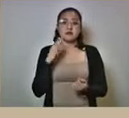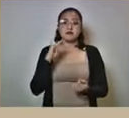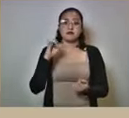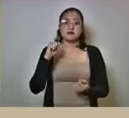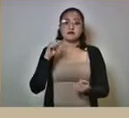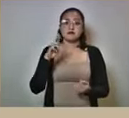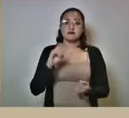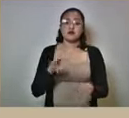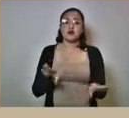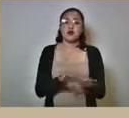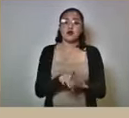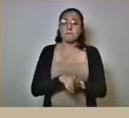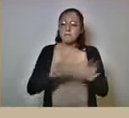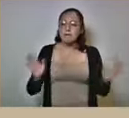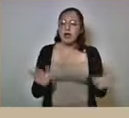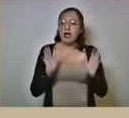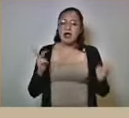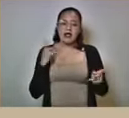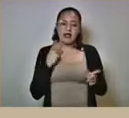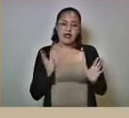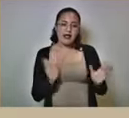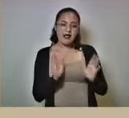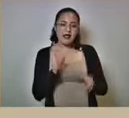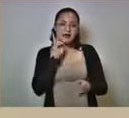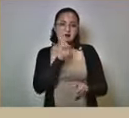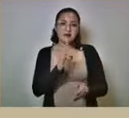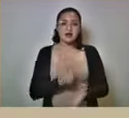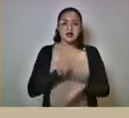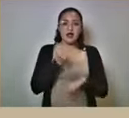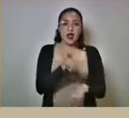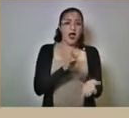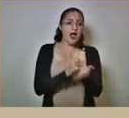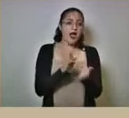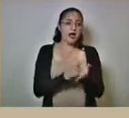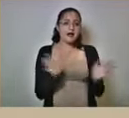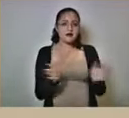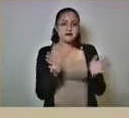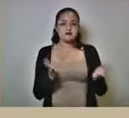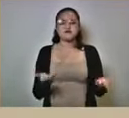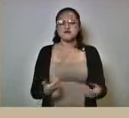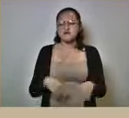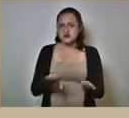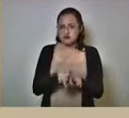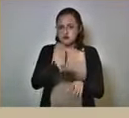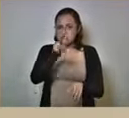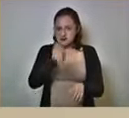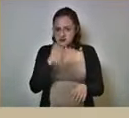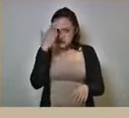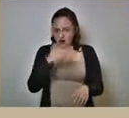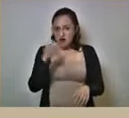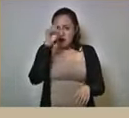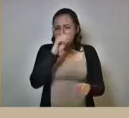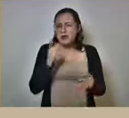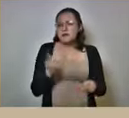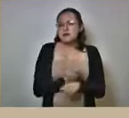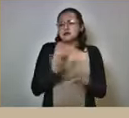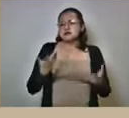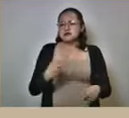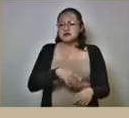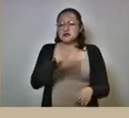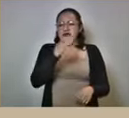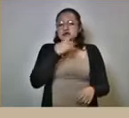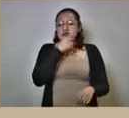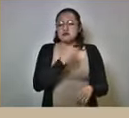haciendo promoción política con la entrega de estos paquetes alimentarios. Me gustaría saber su opinión, sobre todo porque él advierte que va